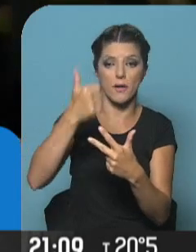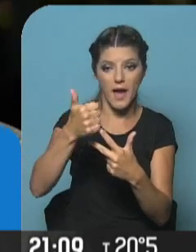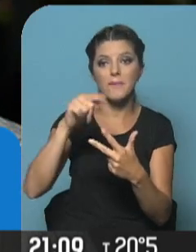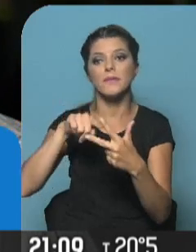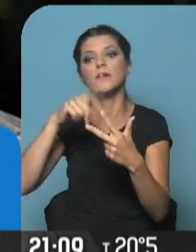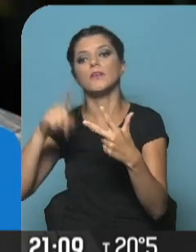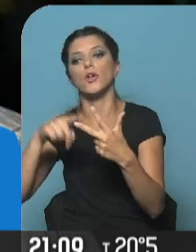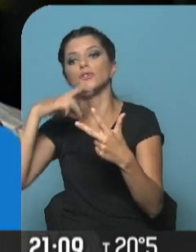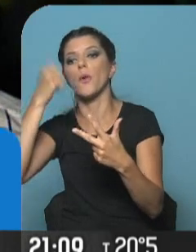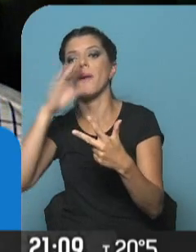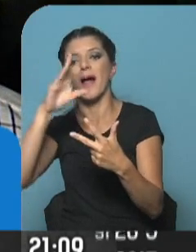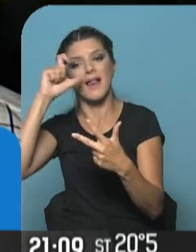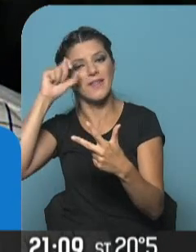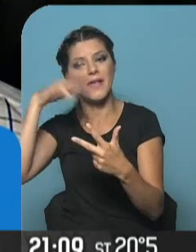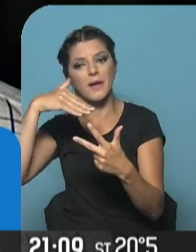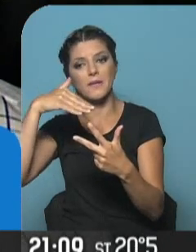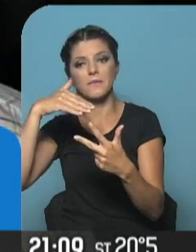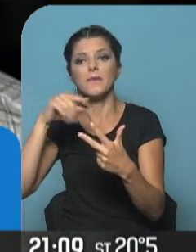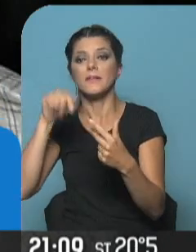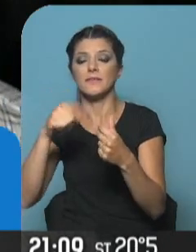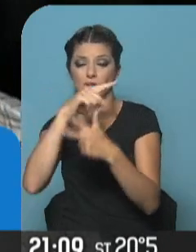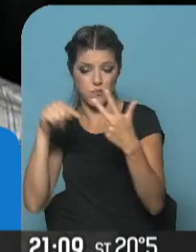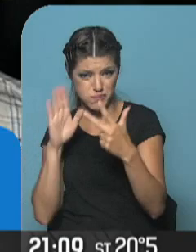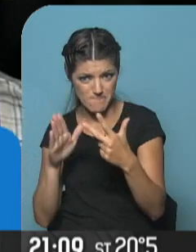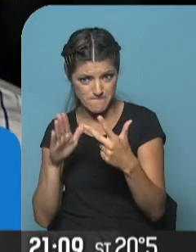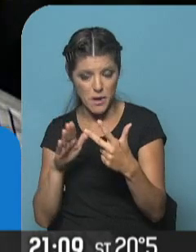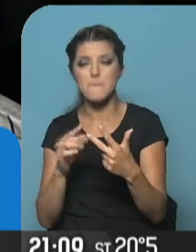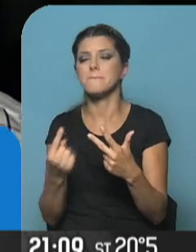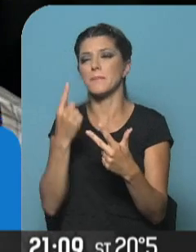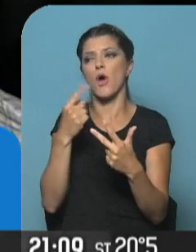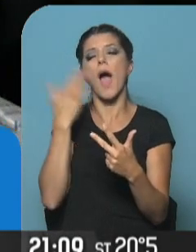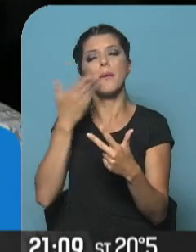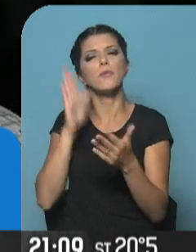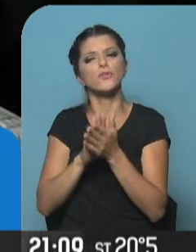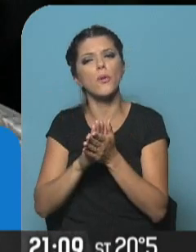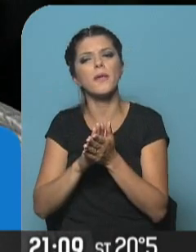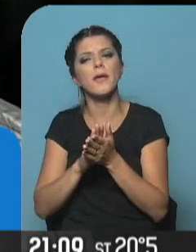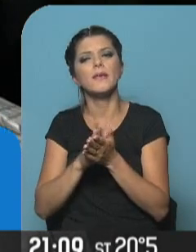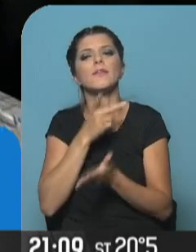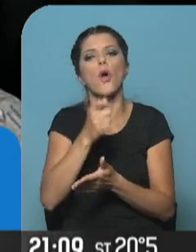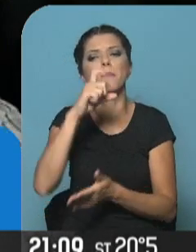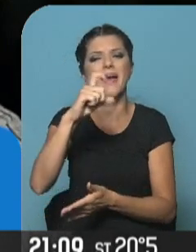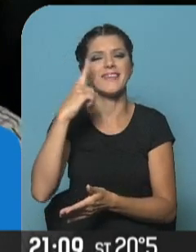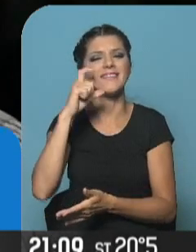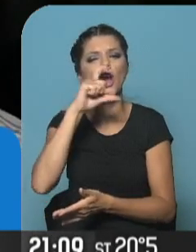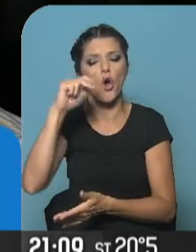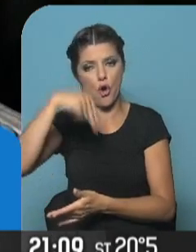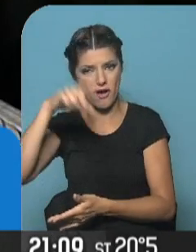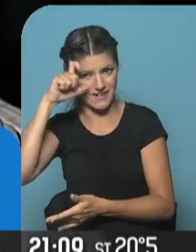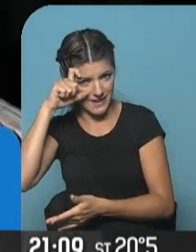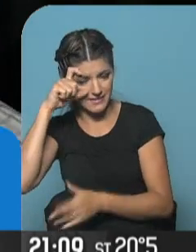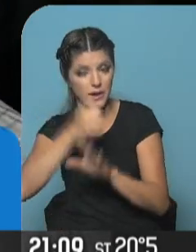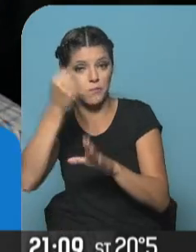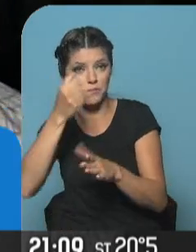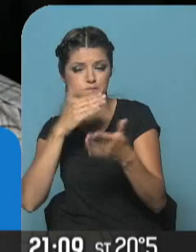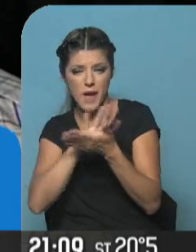públicos, si se tiene en cuenta de qué tipo de causas estamos hablando. Estamos hablando, por un lado, de la causa Chicone, enriquecimiento ilícito, negociaciones